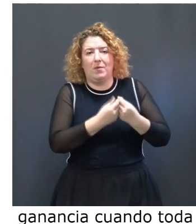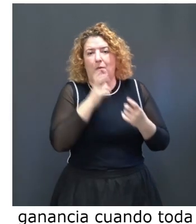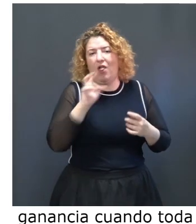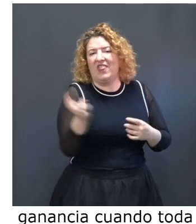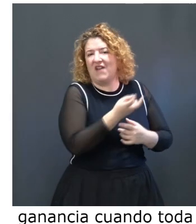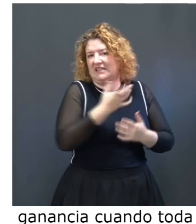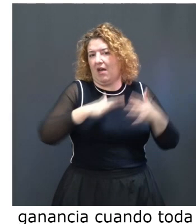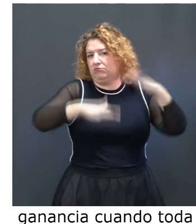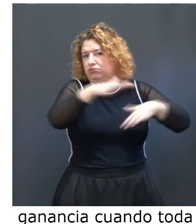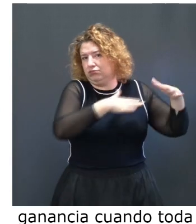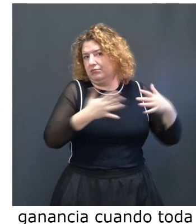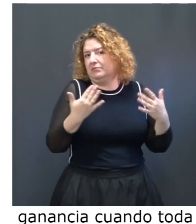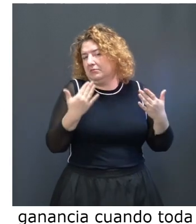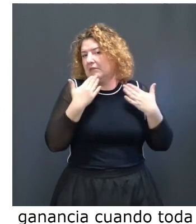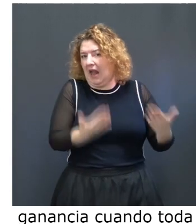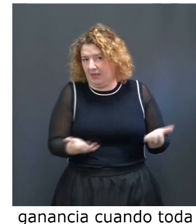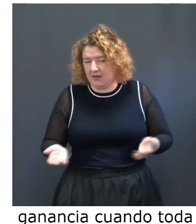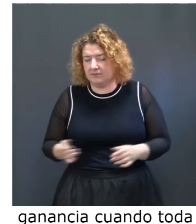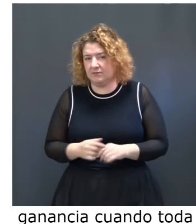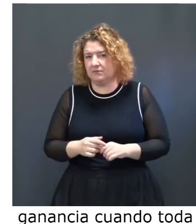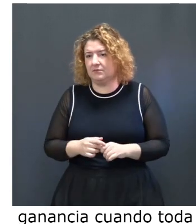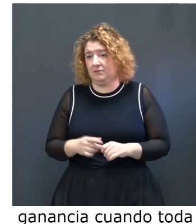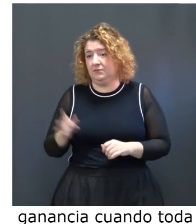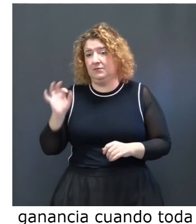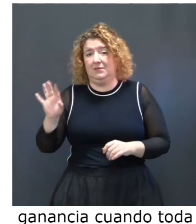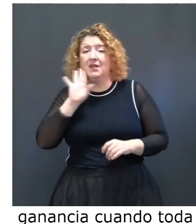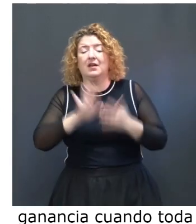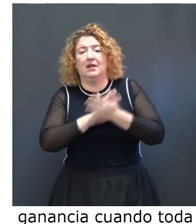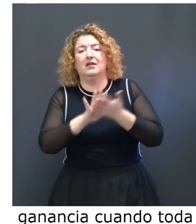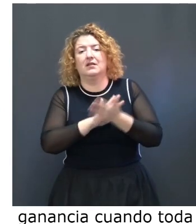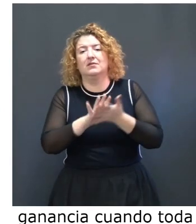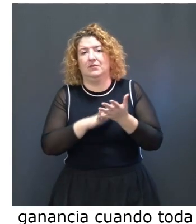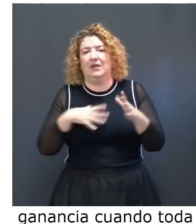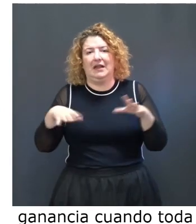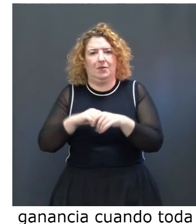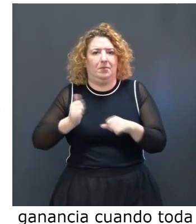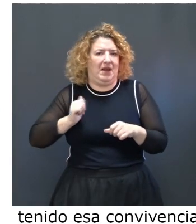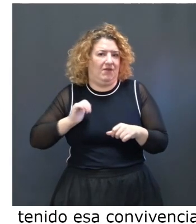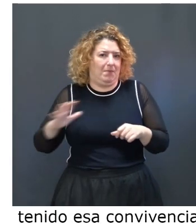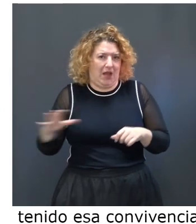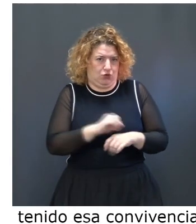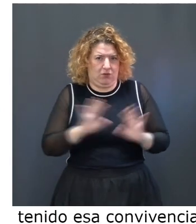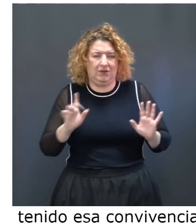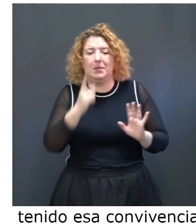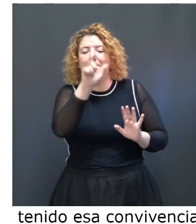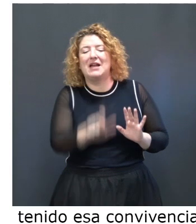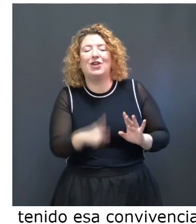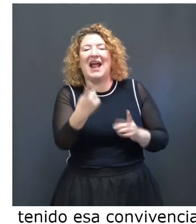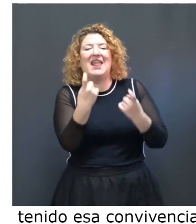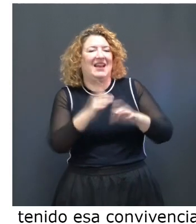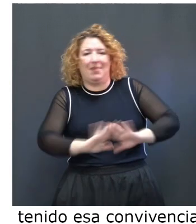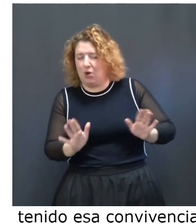y que yo creo que bueno, que esto ya se ha hablado y no es el tema, pero la inclusión es beneficiosa evidentemente para todos, no solamente para la persona que